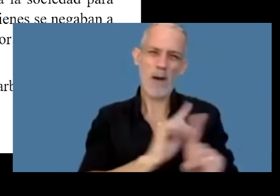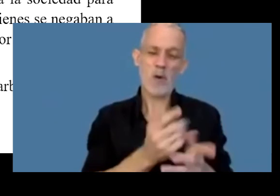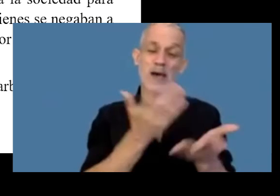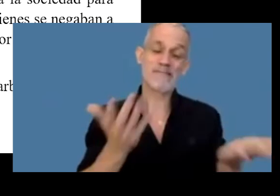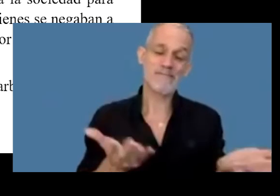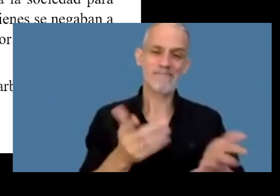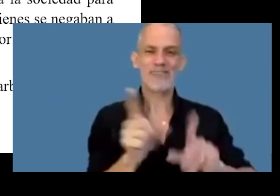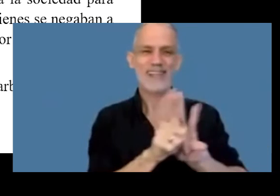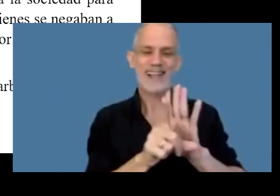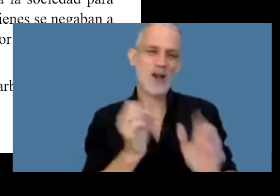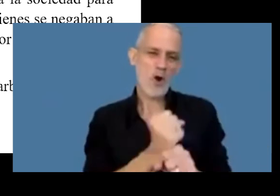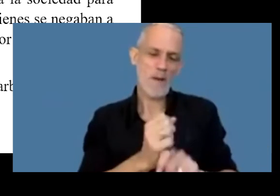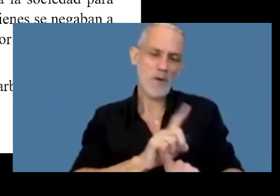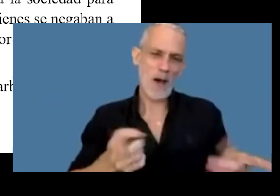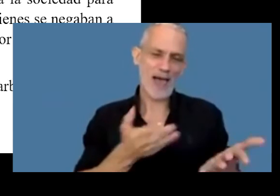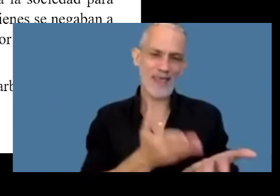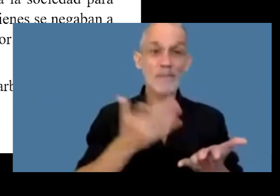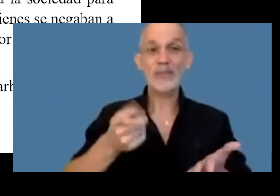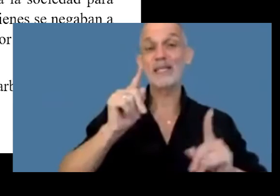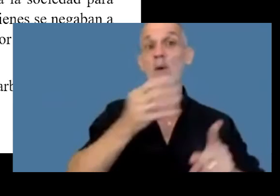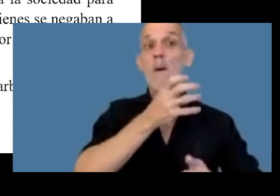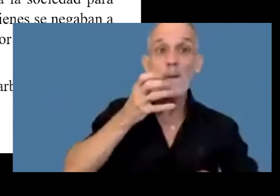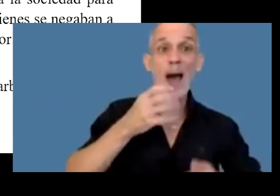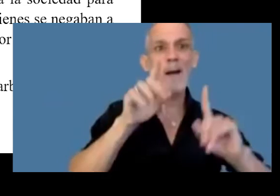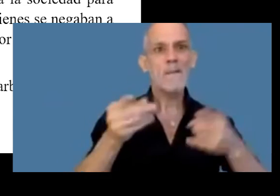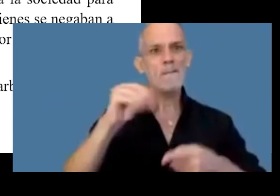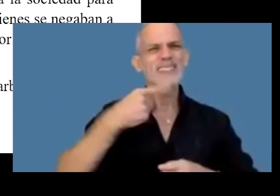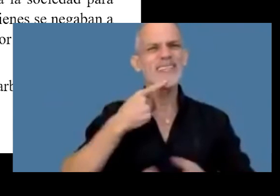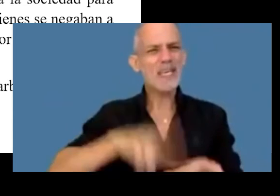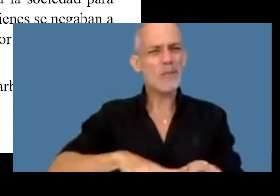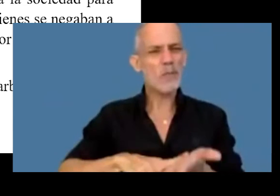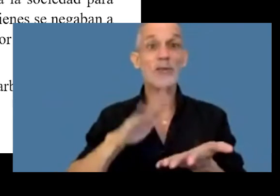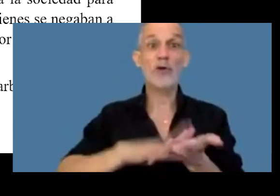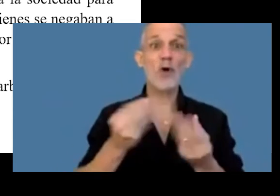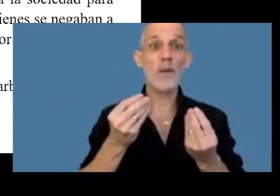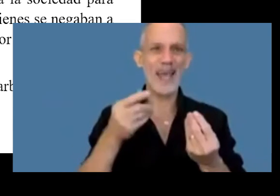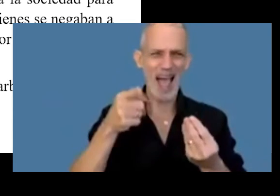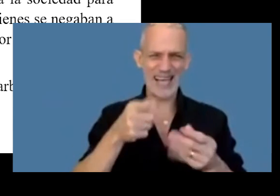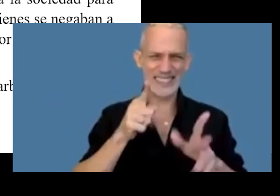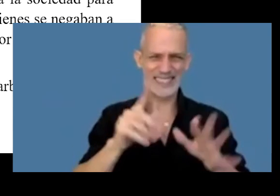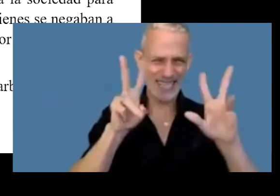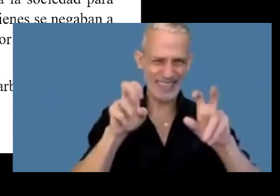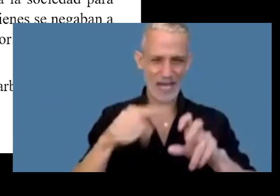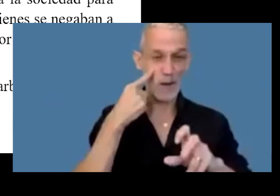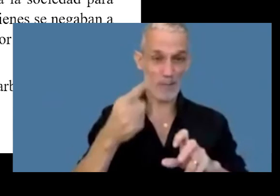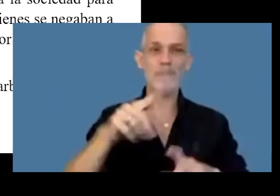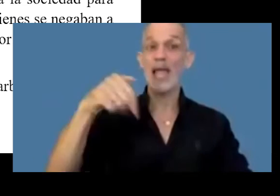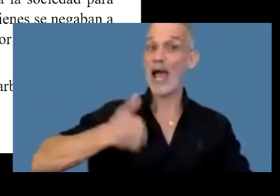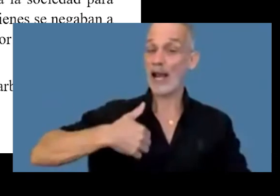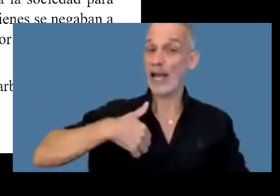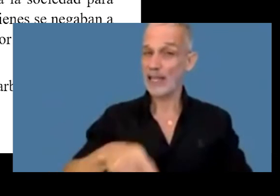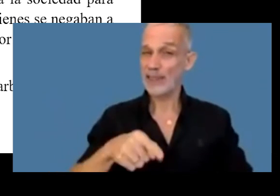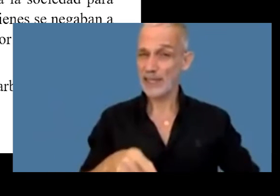Además del de la barba, hubo otros impuestos relacionados con este aspecto. En nuestro país